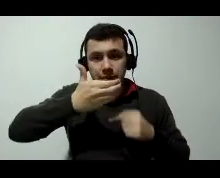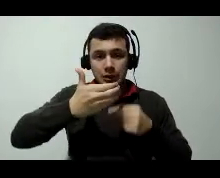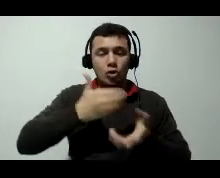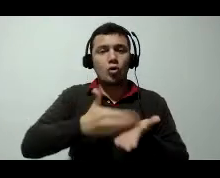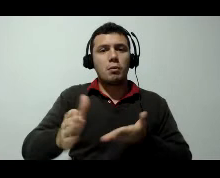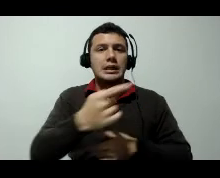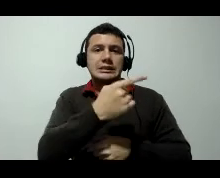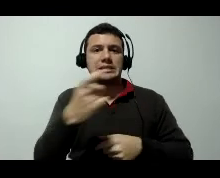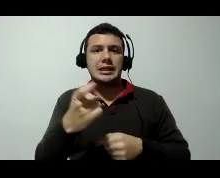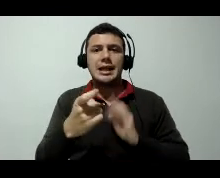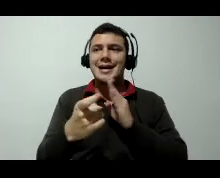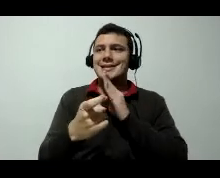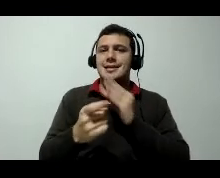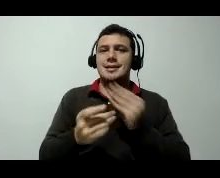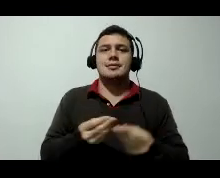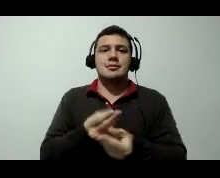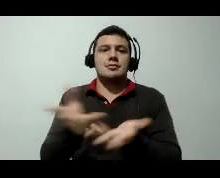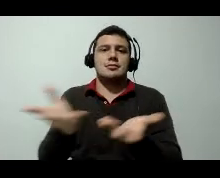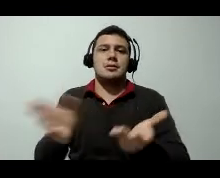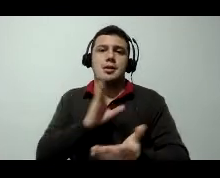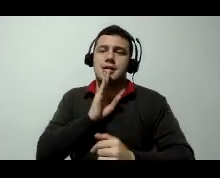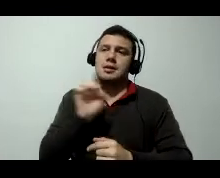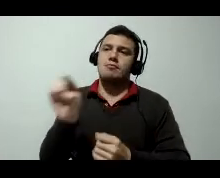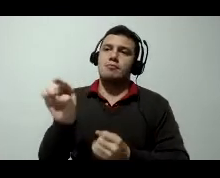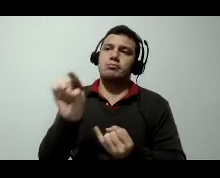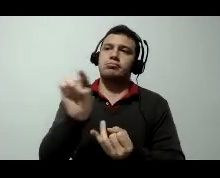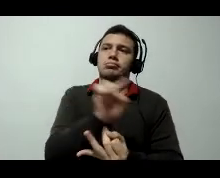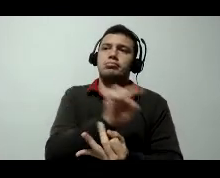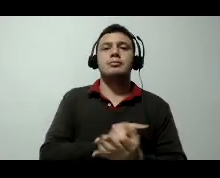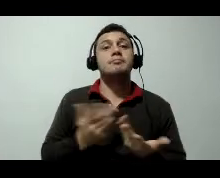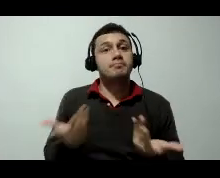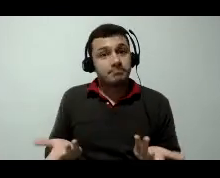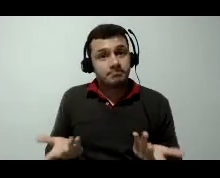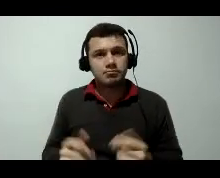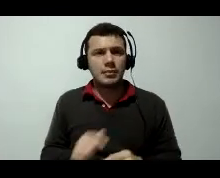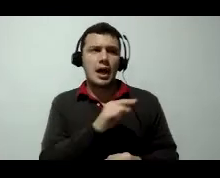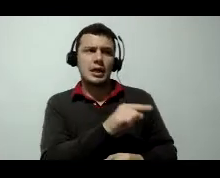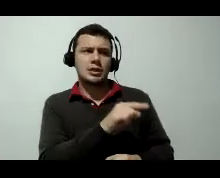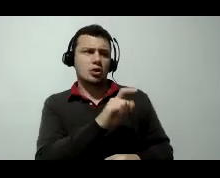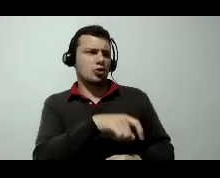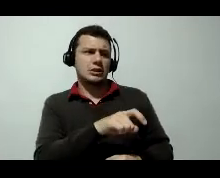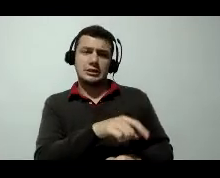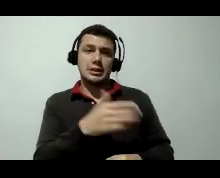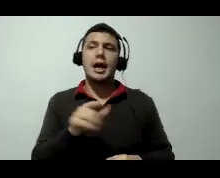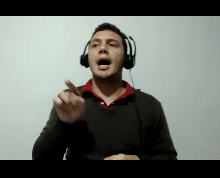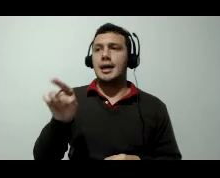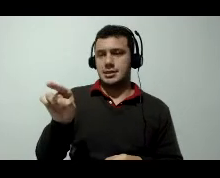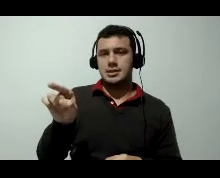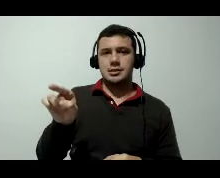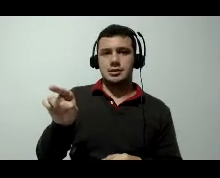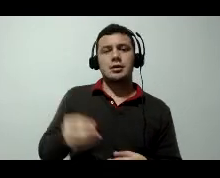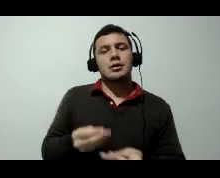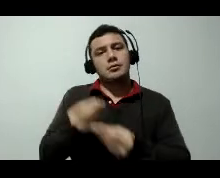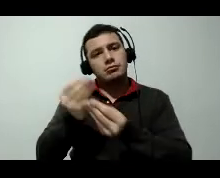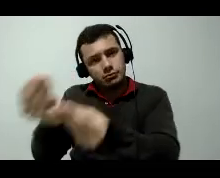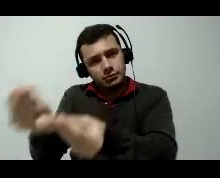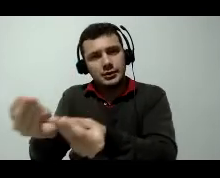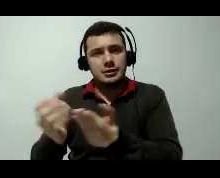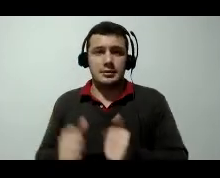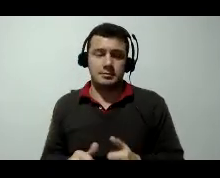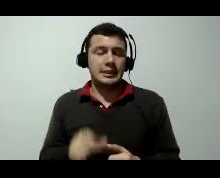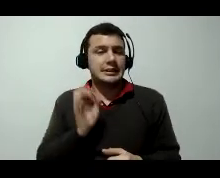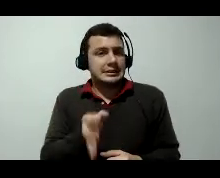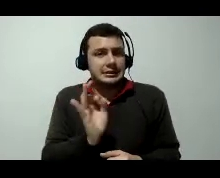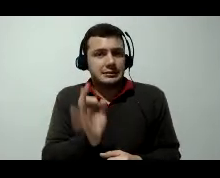caretas? ¿Qué características voy a tener en cuenta a mi personal para poder decir, venga, le voy a entregar las caretas a estos y voy a priorizarlo, no sé, sobre